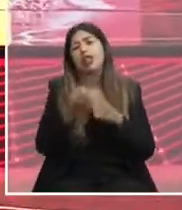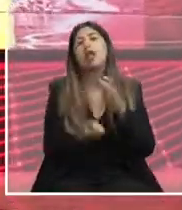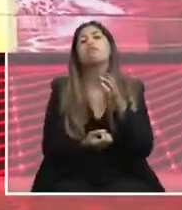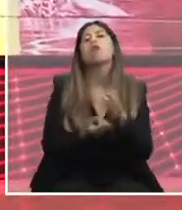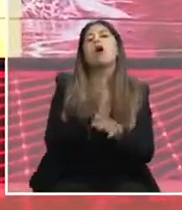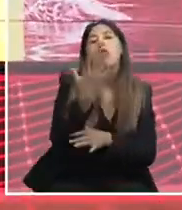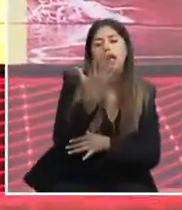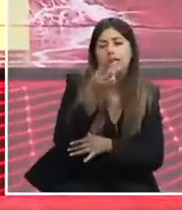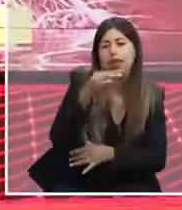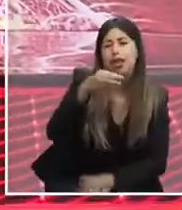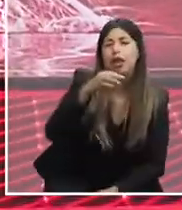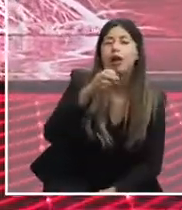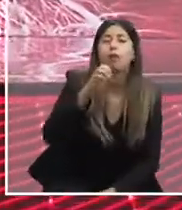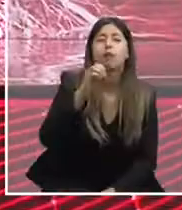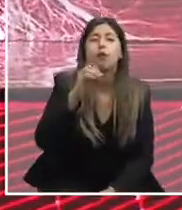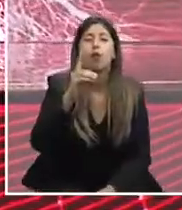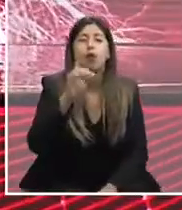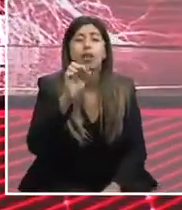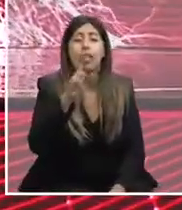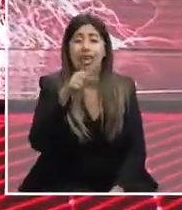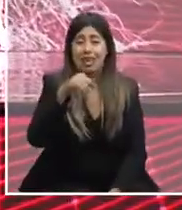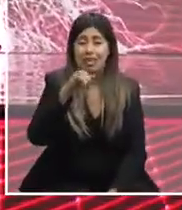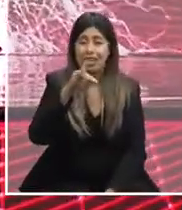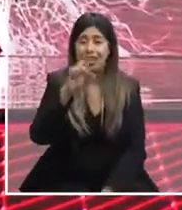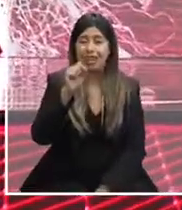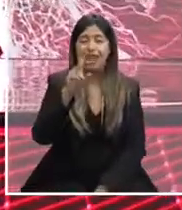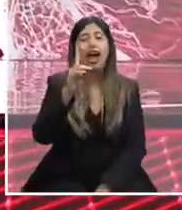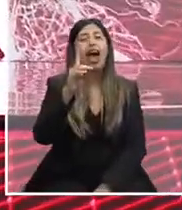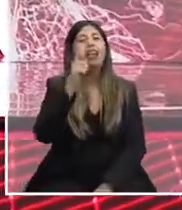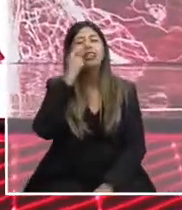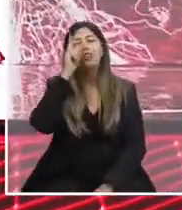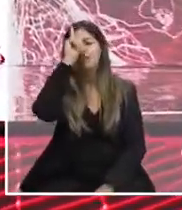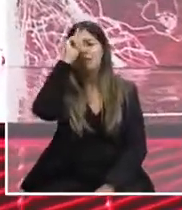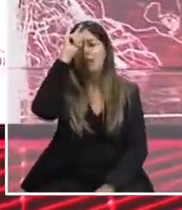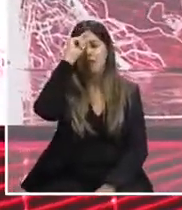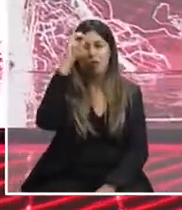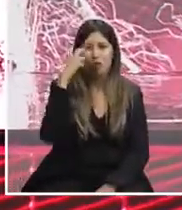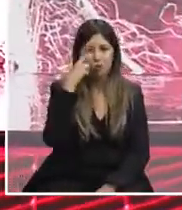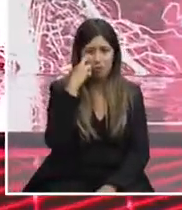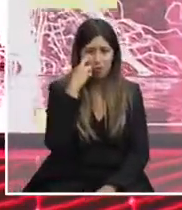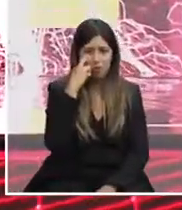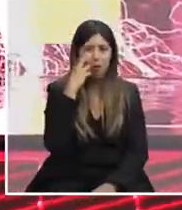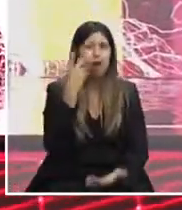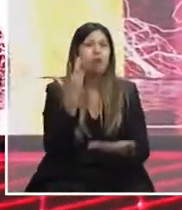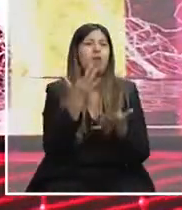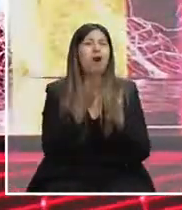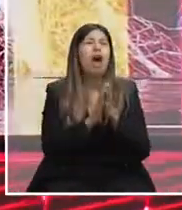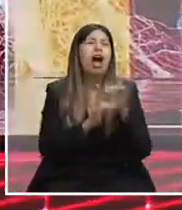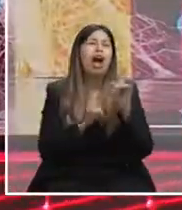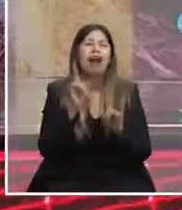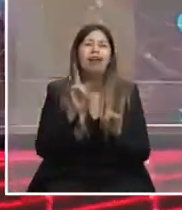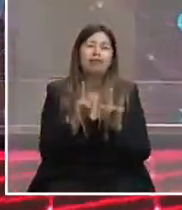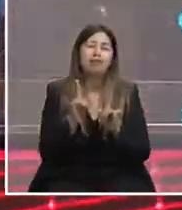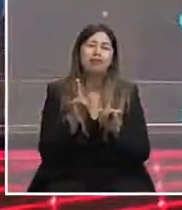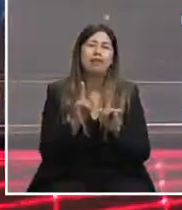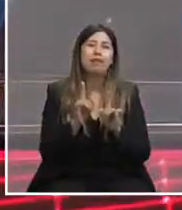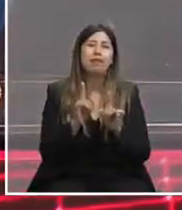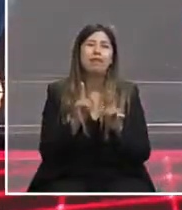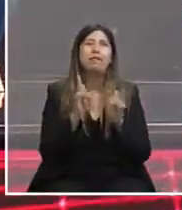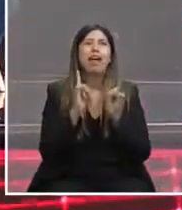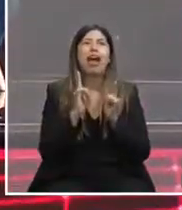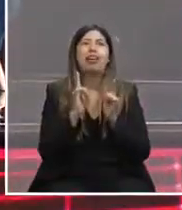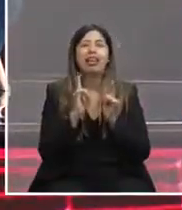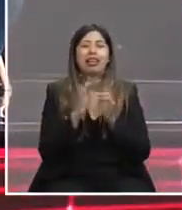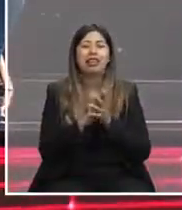decir, el paradigma de humanidad que tú has dicho que era como una especie de oasis, ¿verdad?, entre momentos de fanatismo, tenía